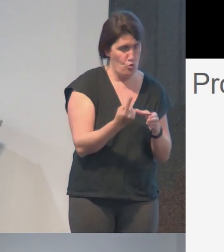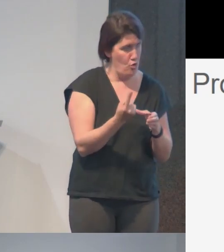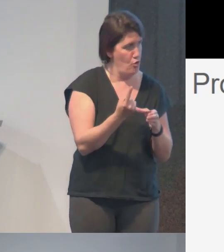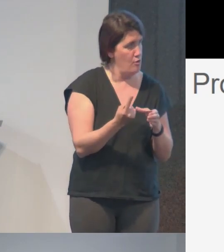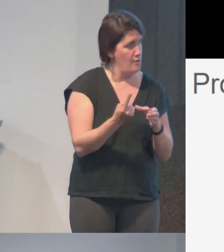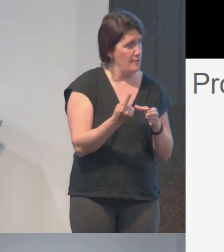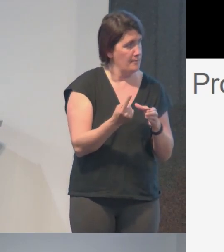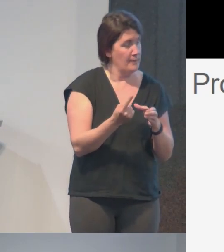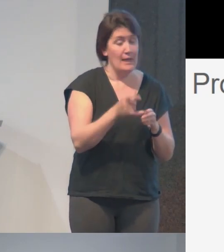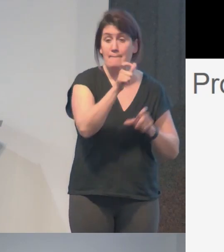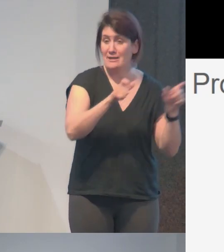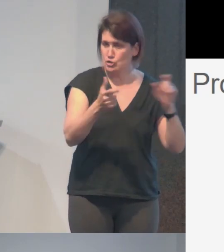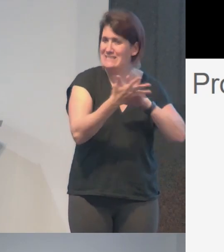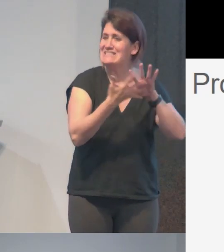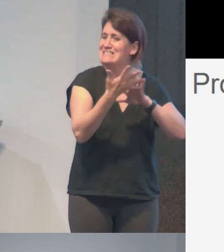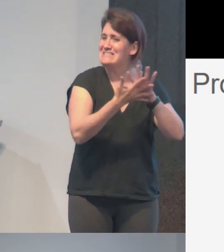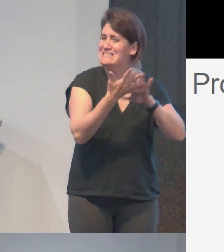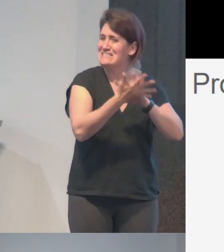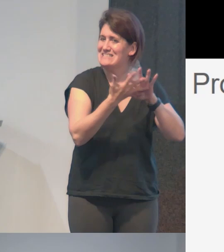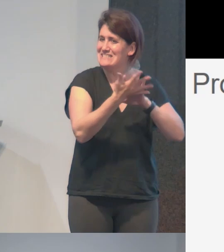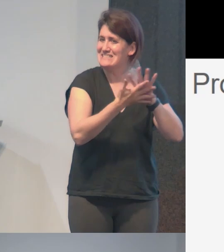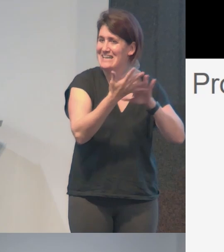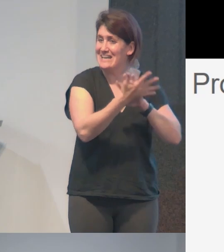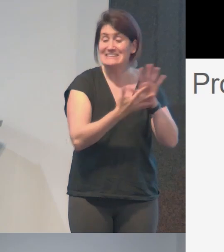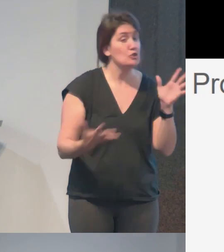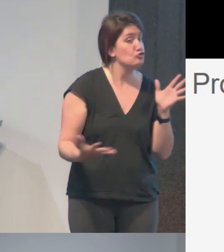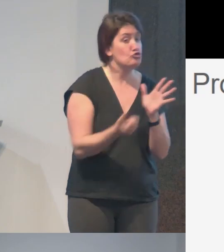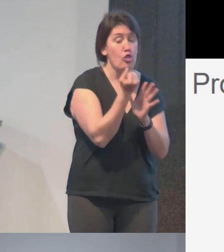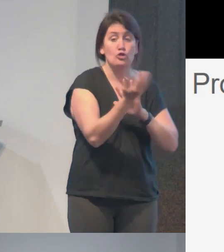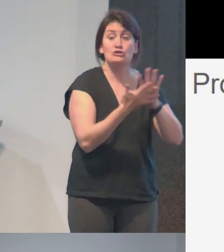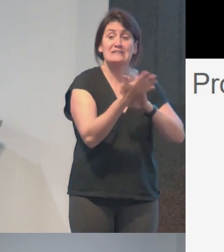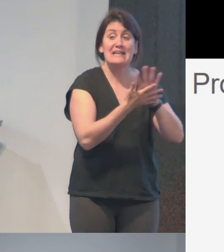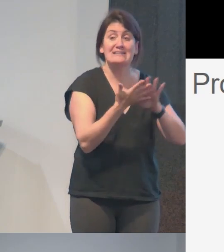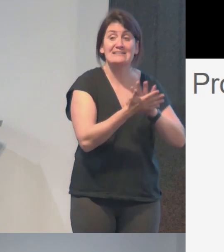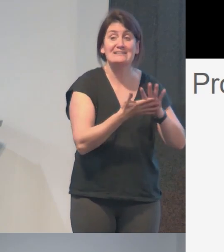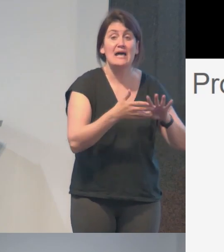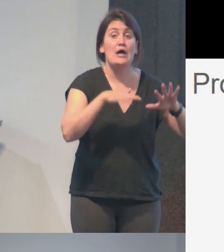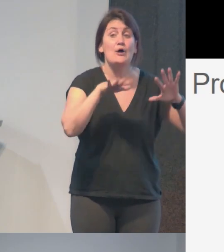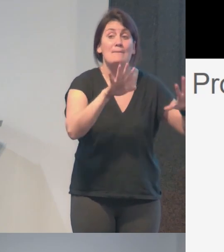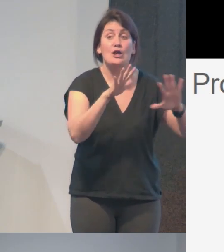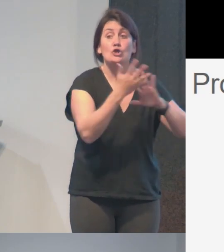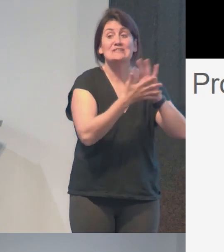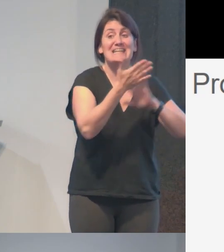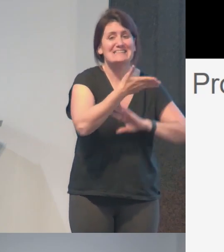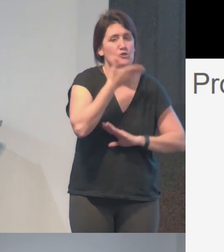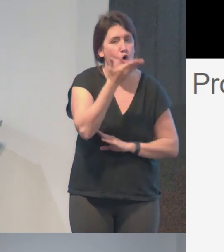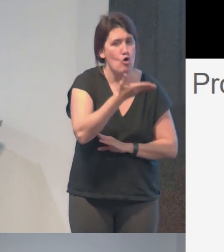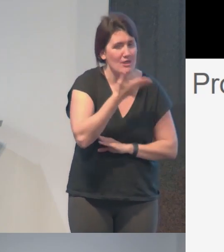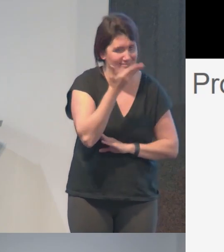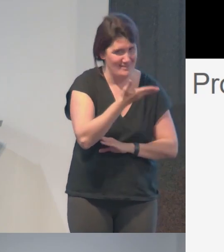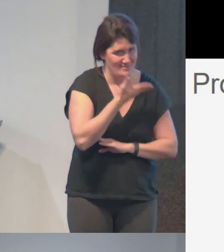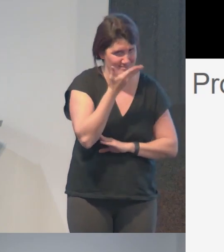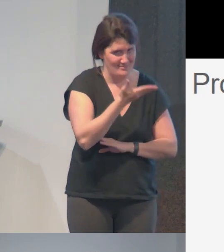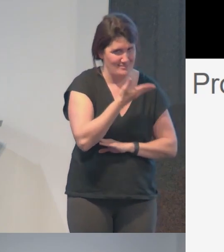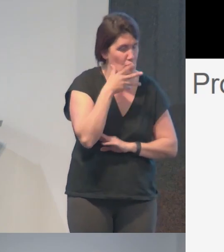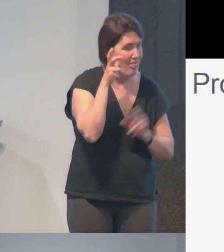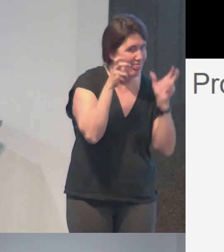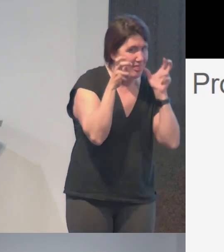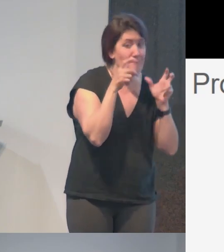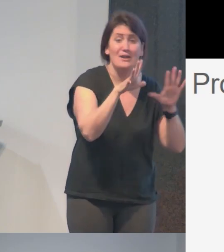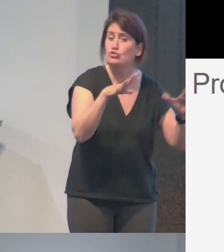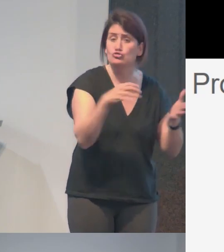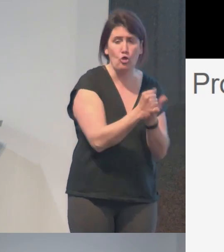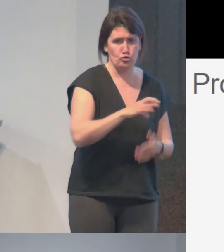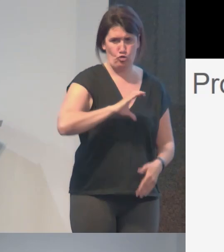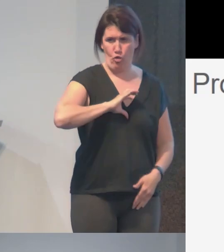Un grupo de personas signantes, que eran todos signantes, pero en este caso signantes oyentes, pero todos